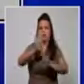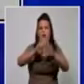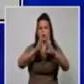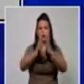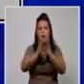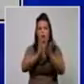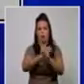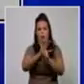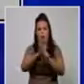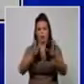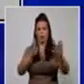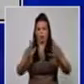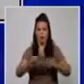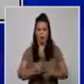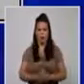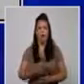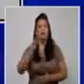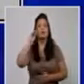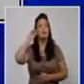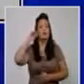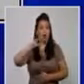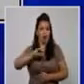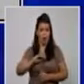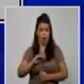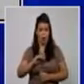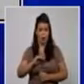independientemente de que la letalidad, que es de